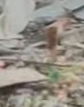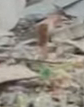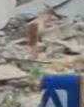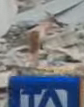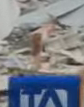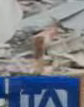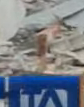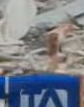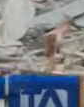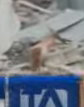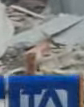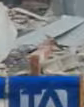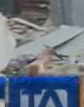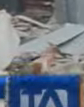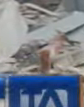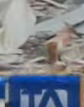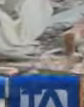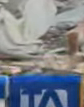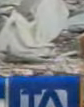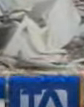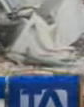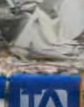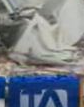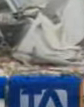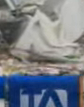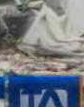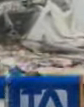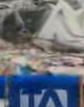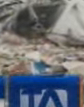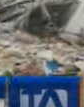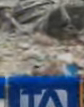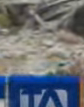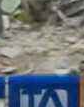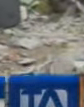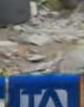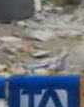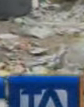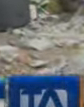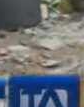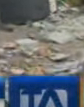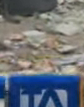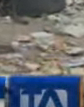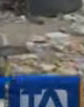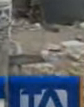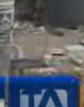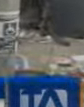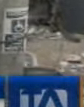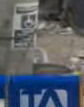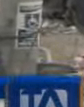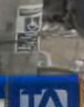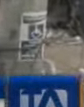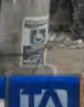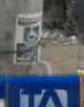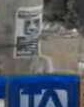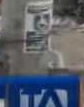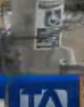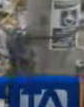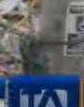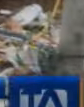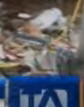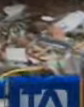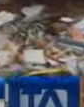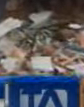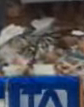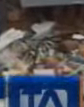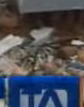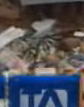José Almeida. Buenos días. ¿Cuáles son los primeros resultados preliminares de lo que ustedes ya han podido verificar en este lugar? Muy buenos días. Efectivamente, a las